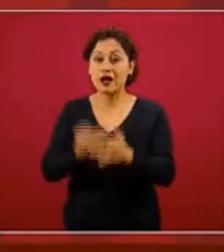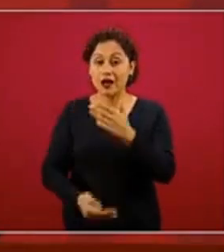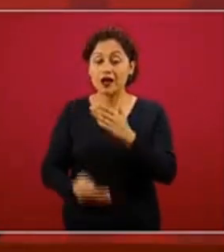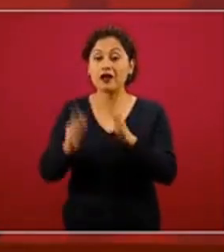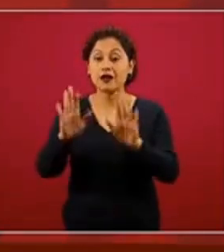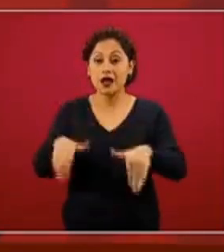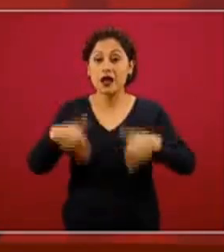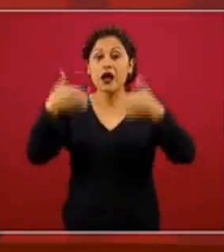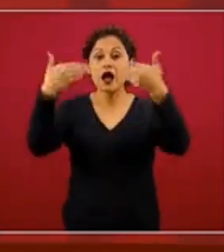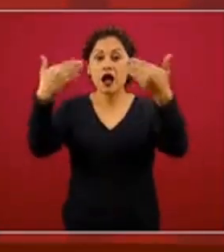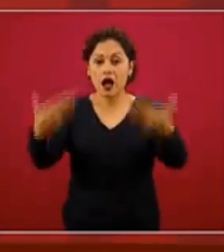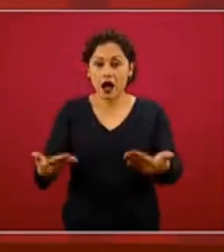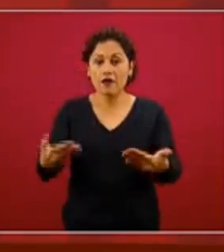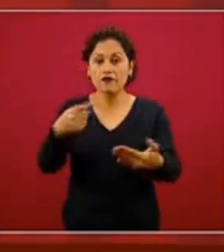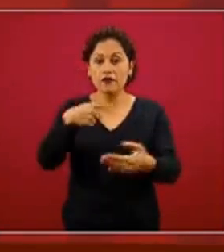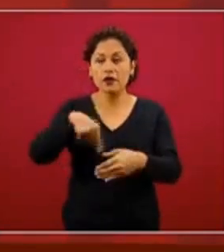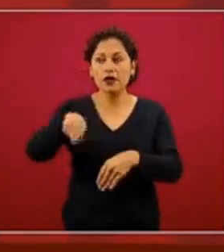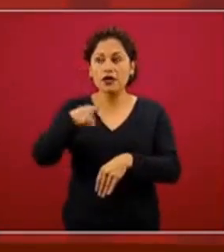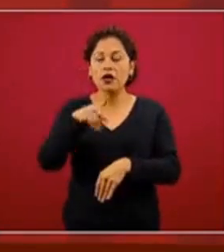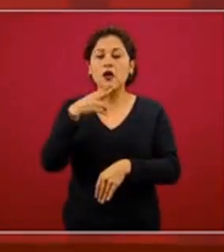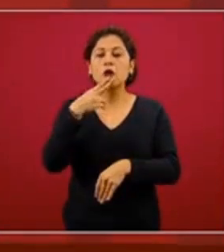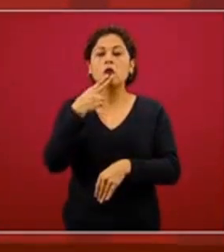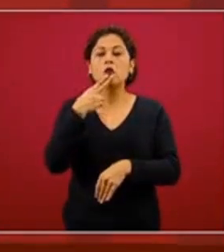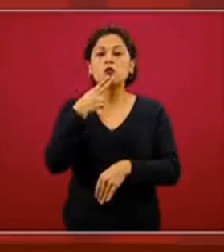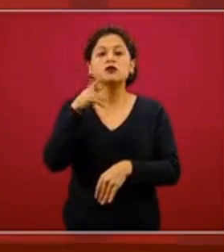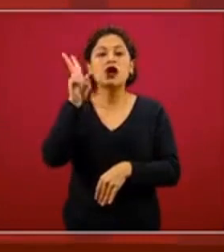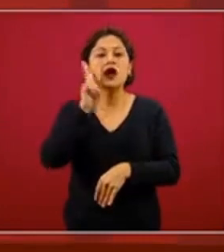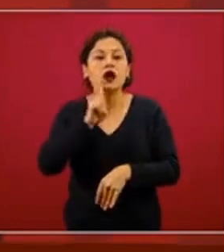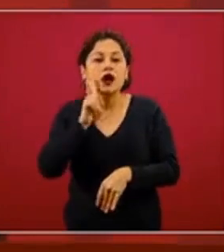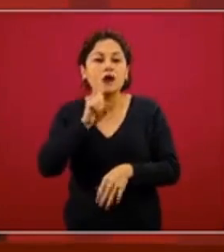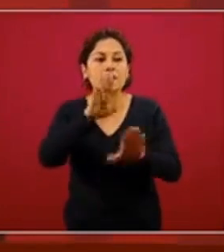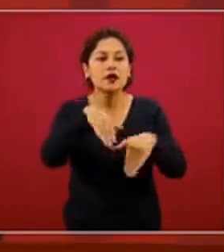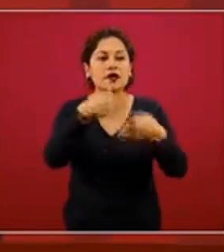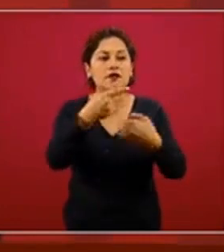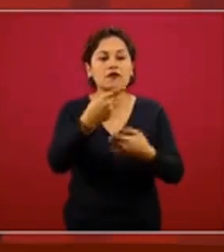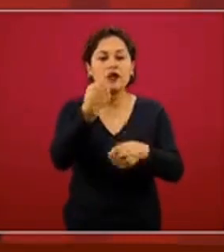otras enfermedades y en otras épocas, y desde luego